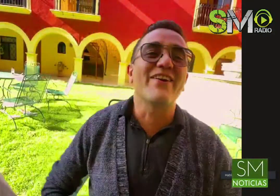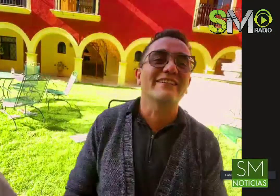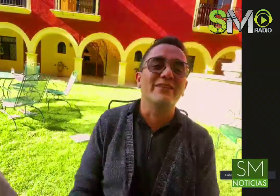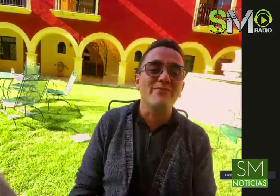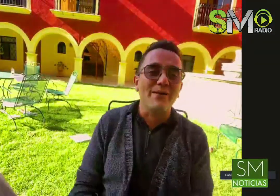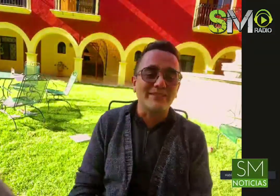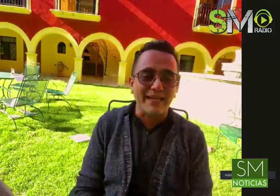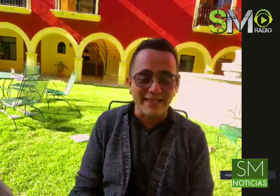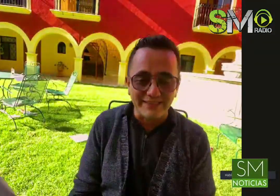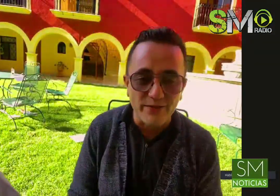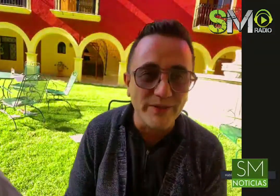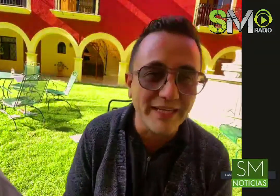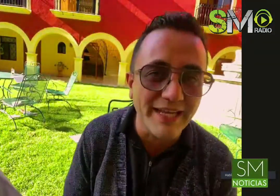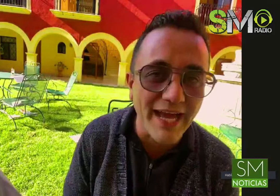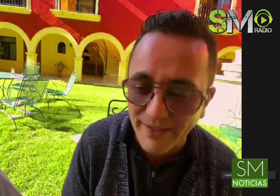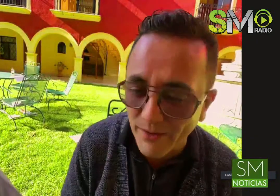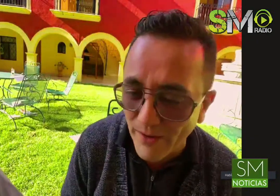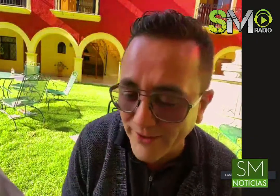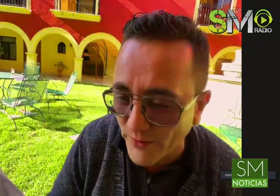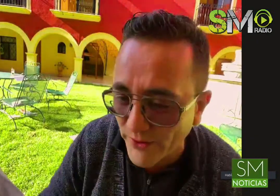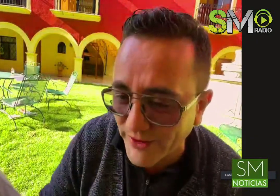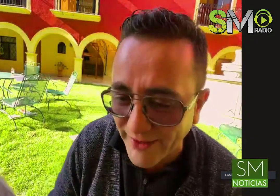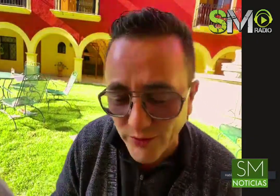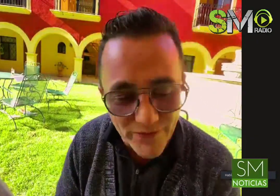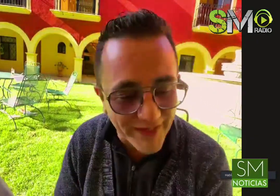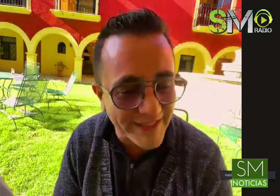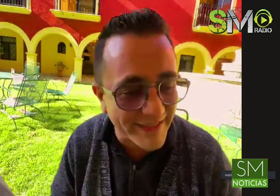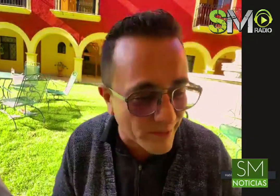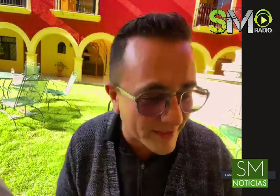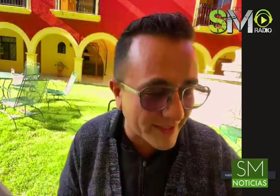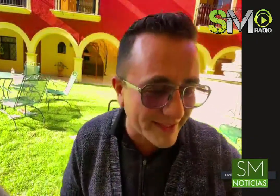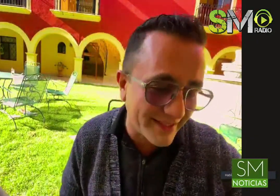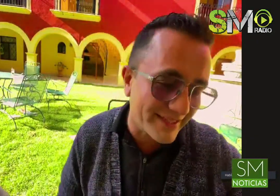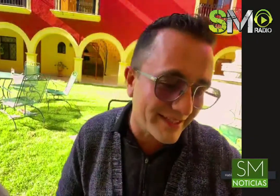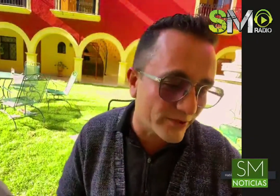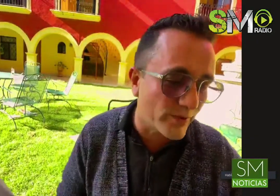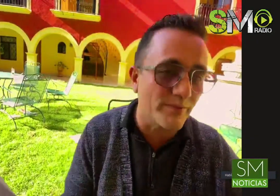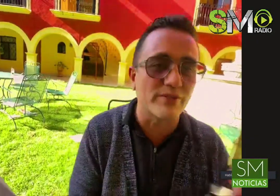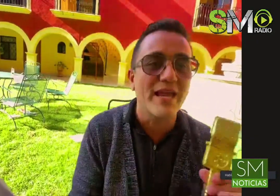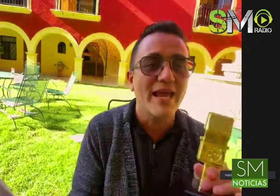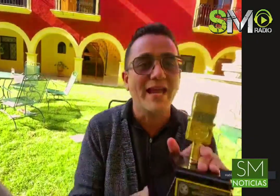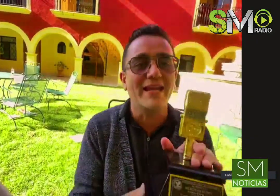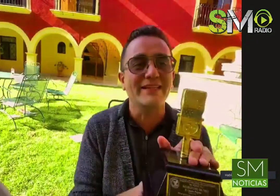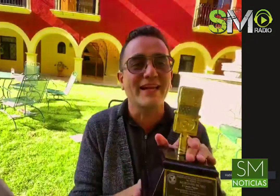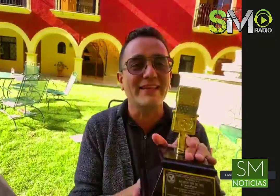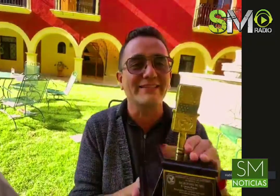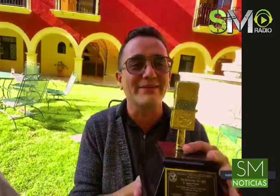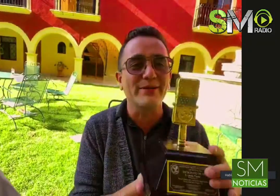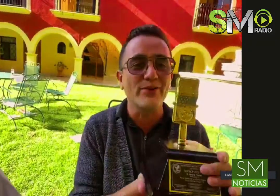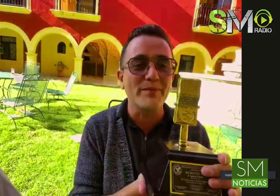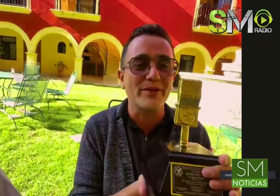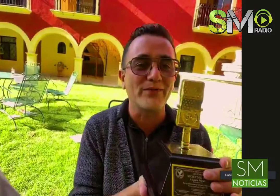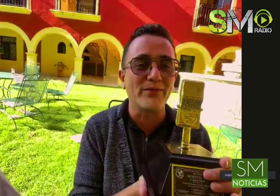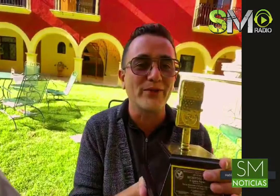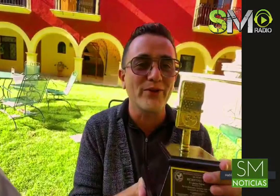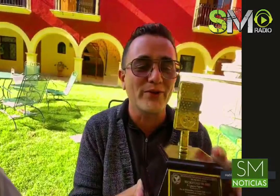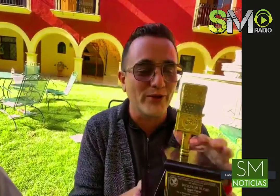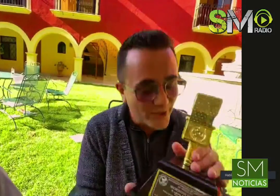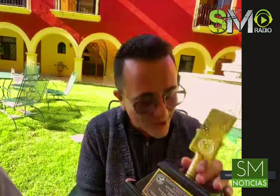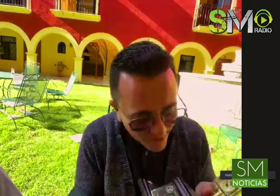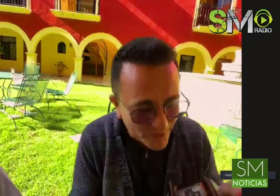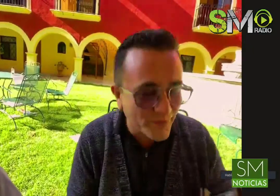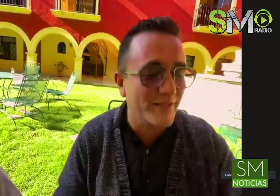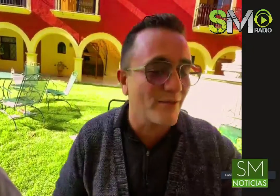señores, continuamos aquí desde Yuriria, Guanajuato, muy contentos, muy felices. Recuerden que desde ayer estuvimos en la entrega de este bonito micrófono de